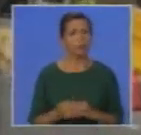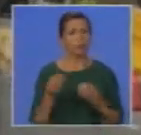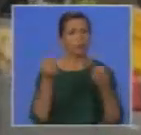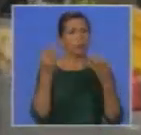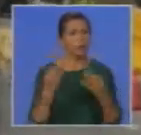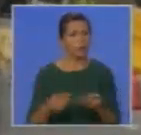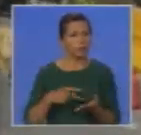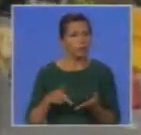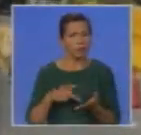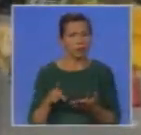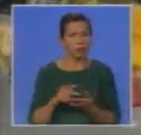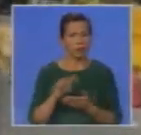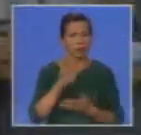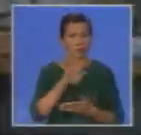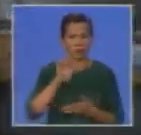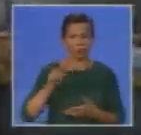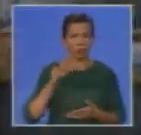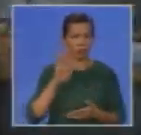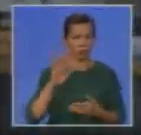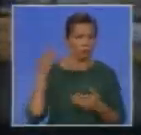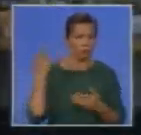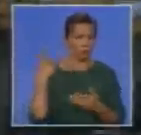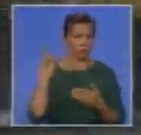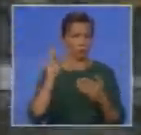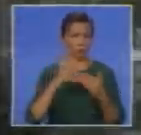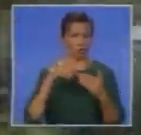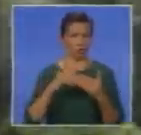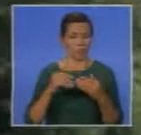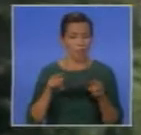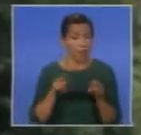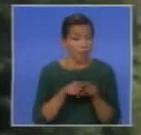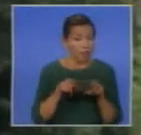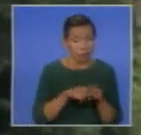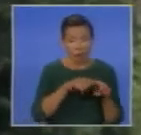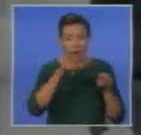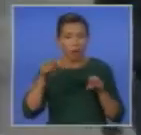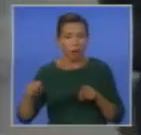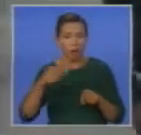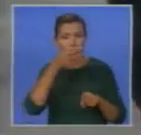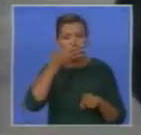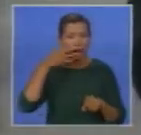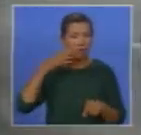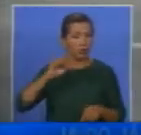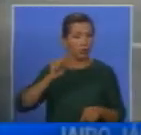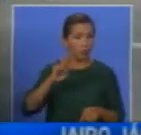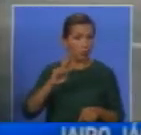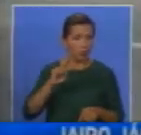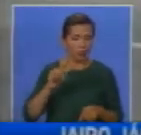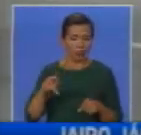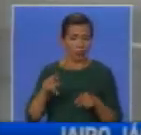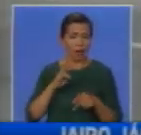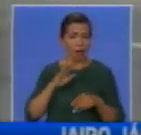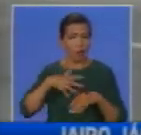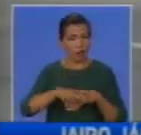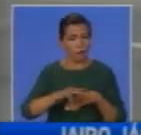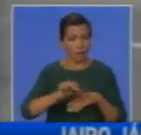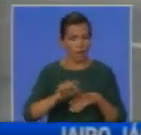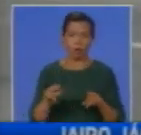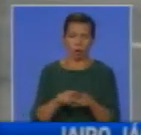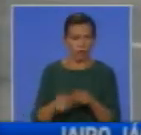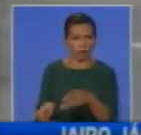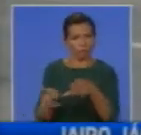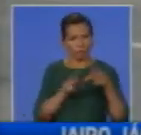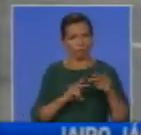y una réplica similar se busca sea ejecutada en Sucumbíos sobre el río San Miguel. Bien, pues al momento se ha desplazado un gran contingente